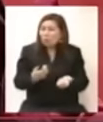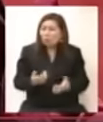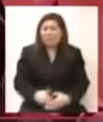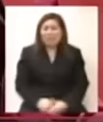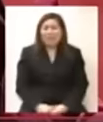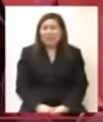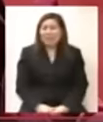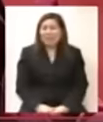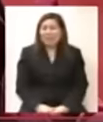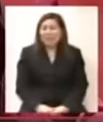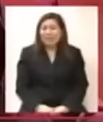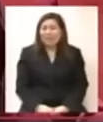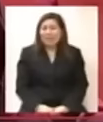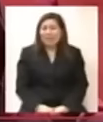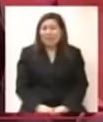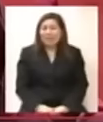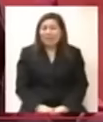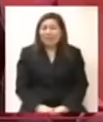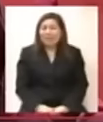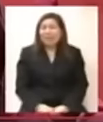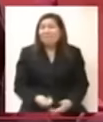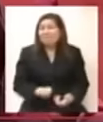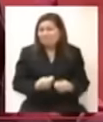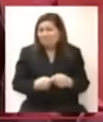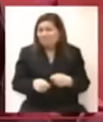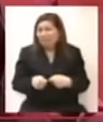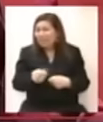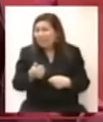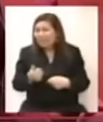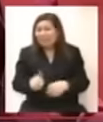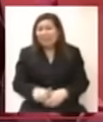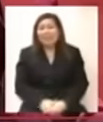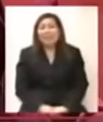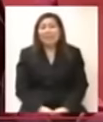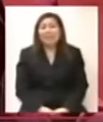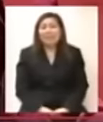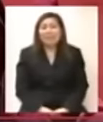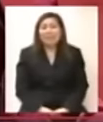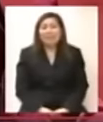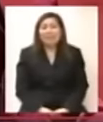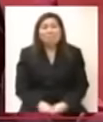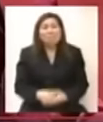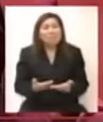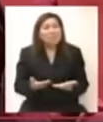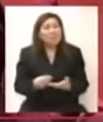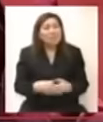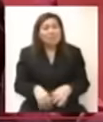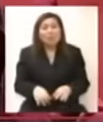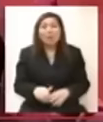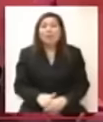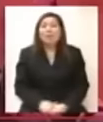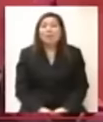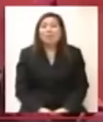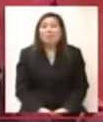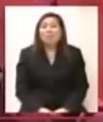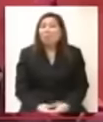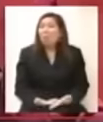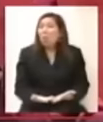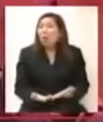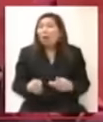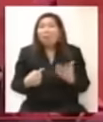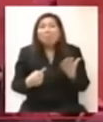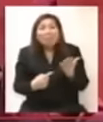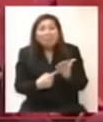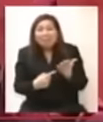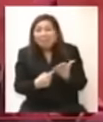ser países de exportadores de prácticamente materias primas no hay sobre